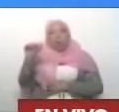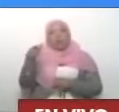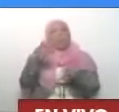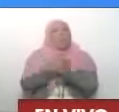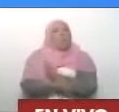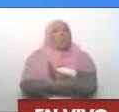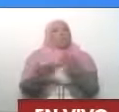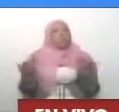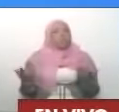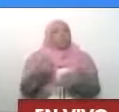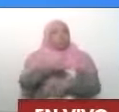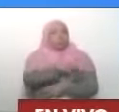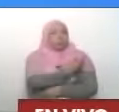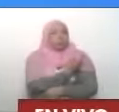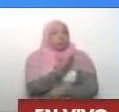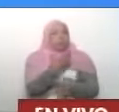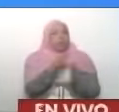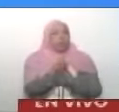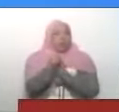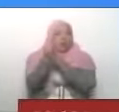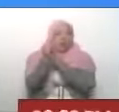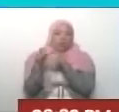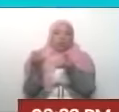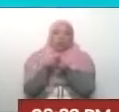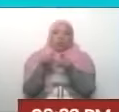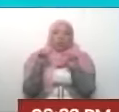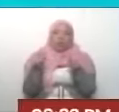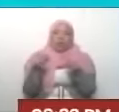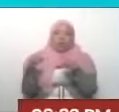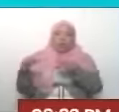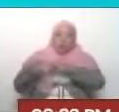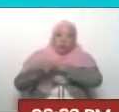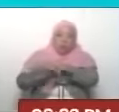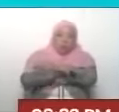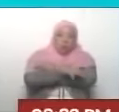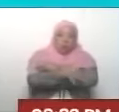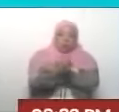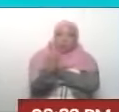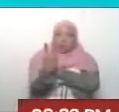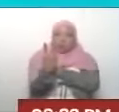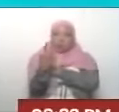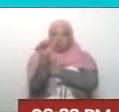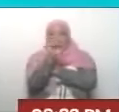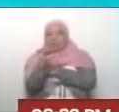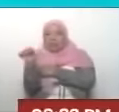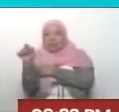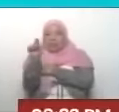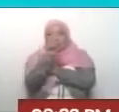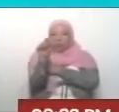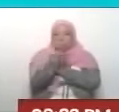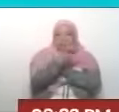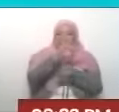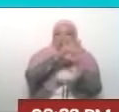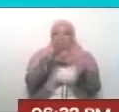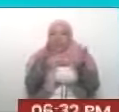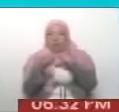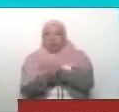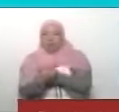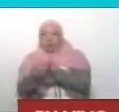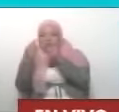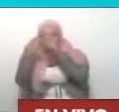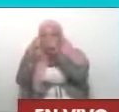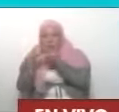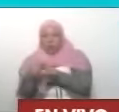hacías en el liderazgo estudiantil de la ULA? En la ULA yo empecé por arquitectura, hice 2 semestres. Me cambié luego a contaduría por el tema del tiempo